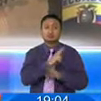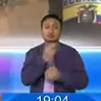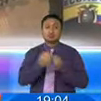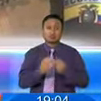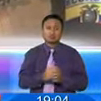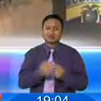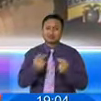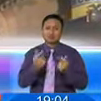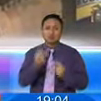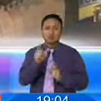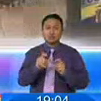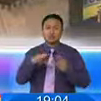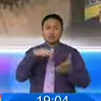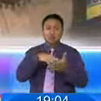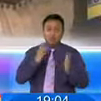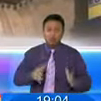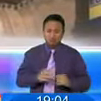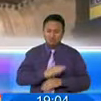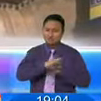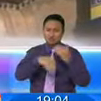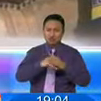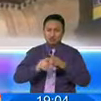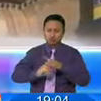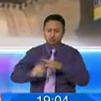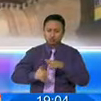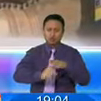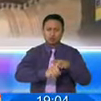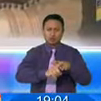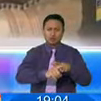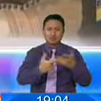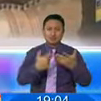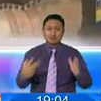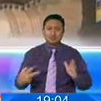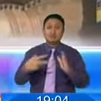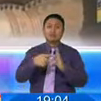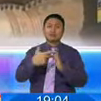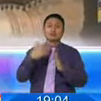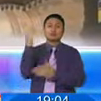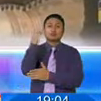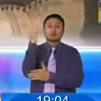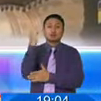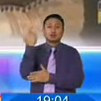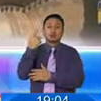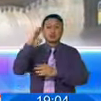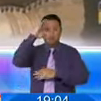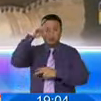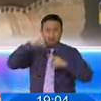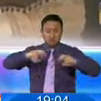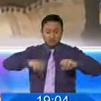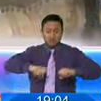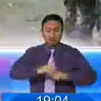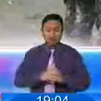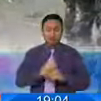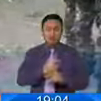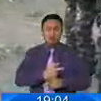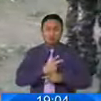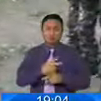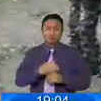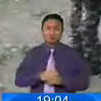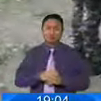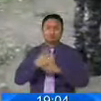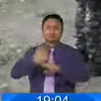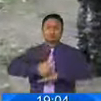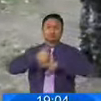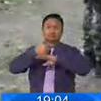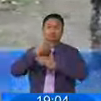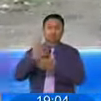la evacuación y se activaron los servicios y las unidades especiales de inteligencia y el servicio preventivo. Autoridades